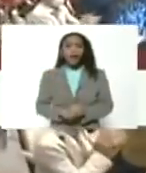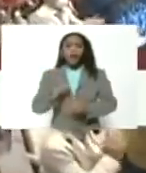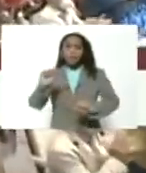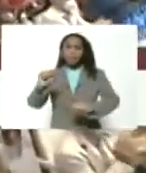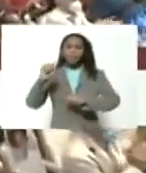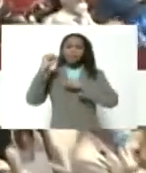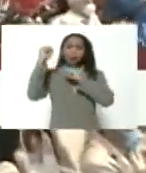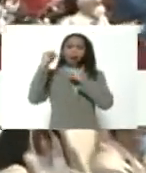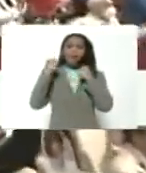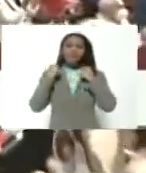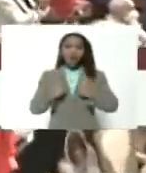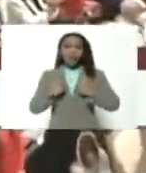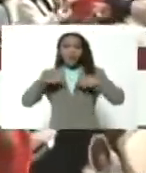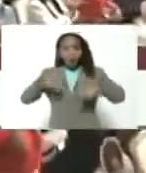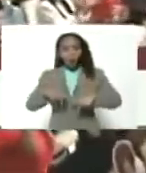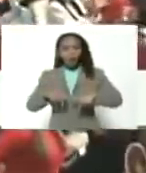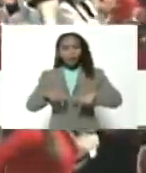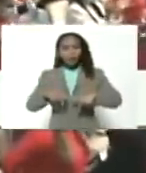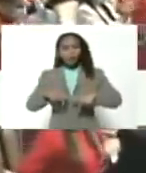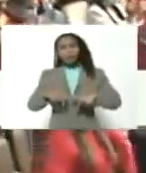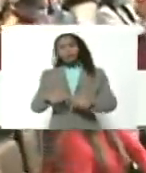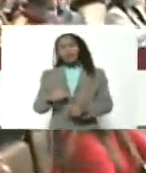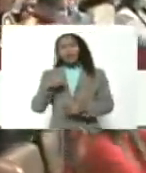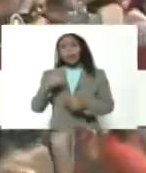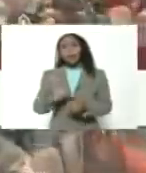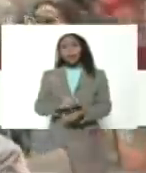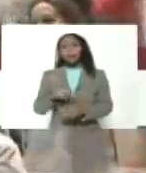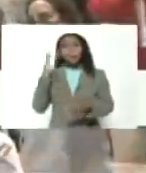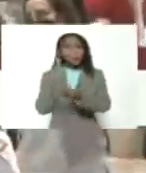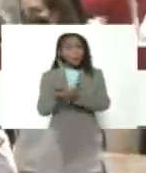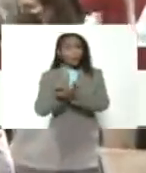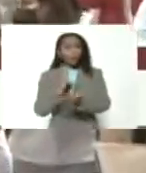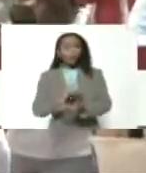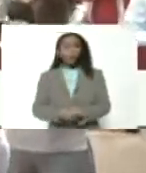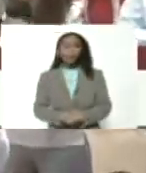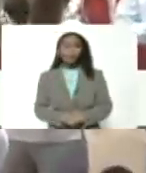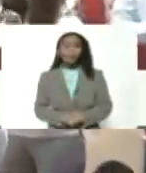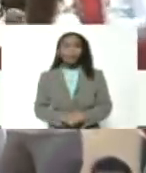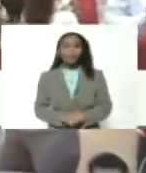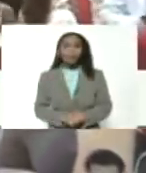invencibles. Hoy, invencibles por siempre.